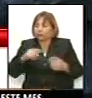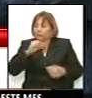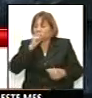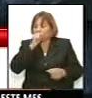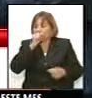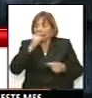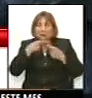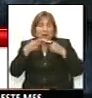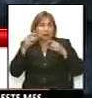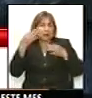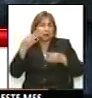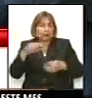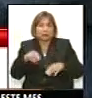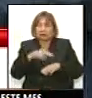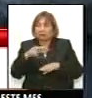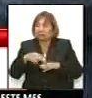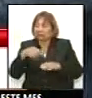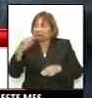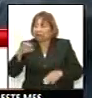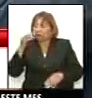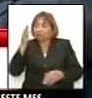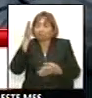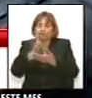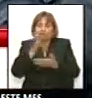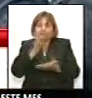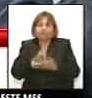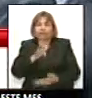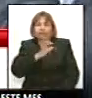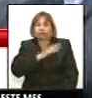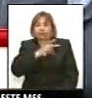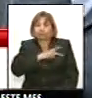que normalmente ataca al Partido Fuerza Popular.